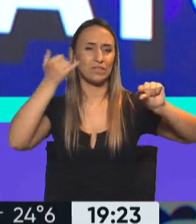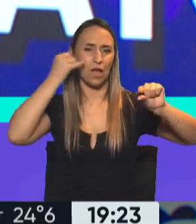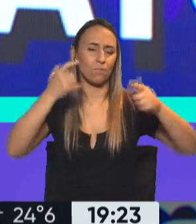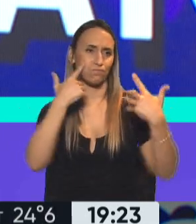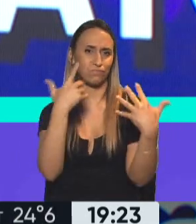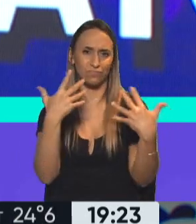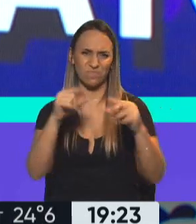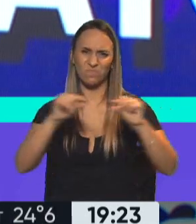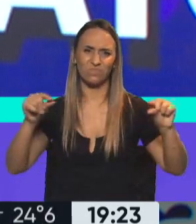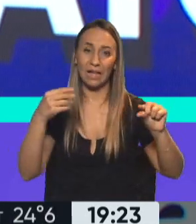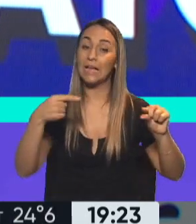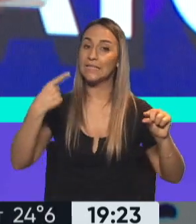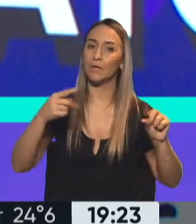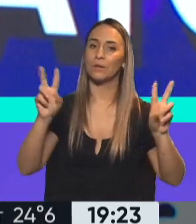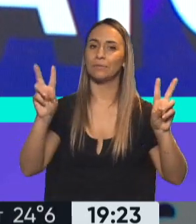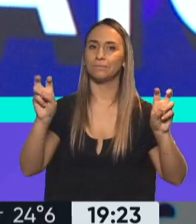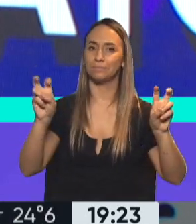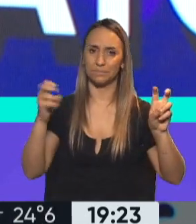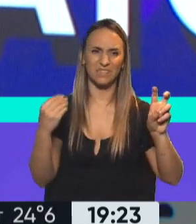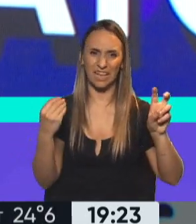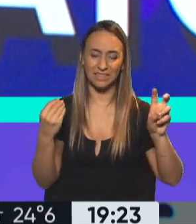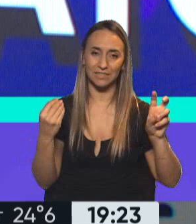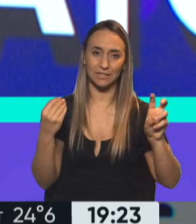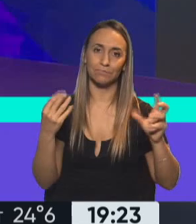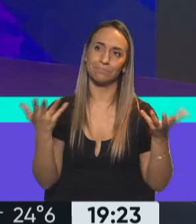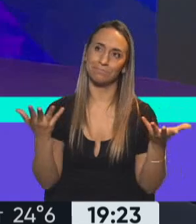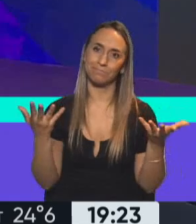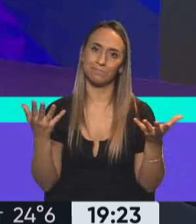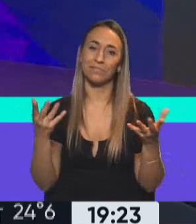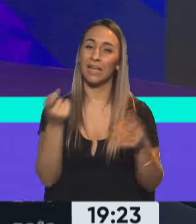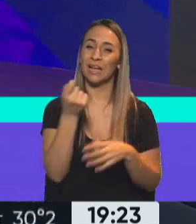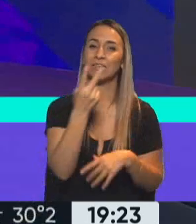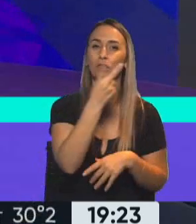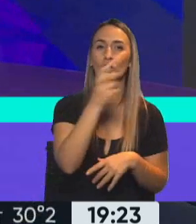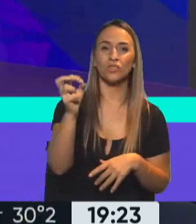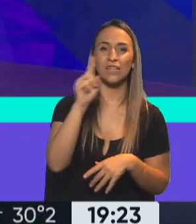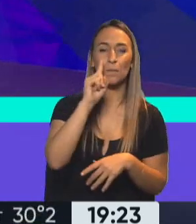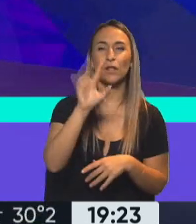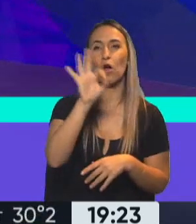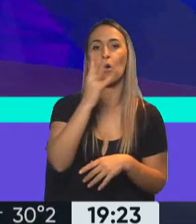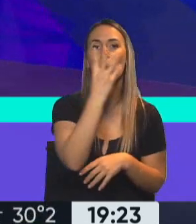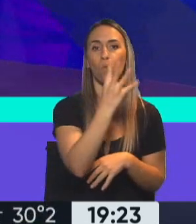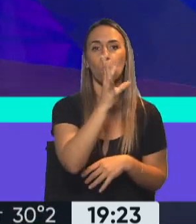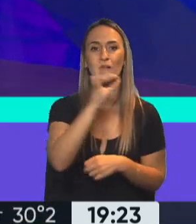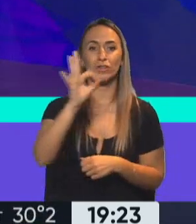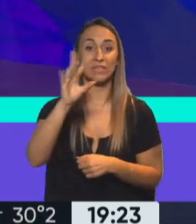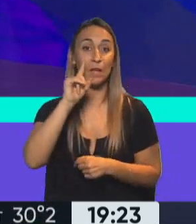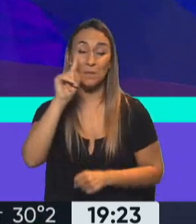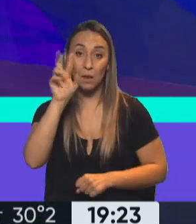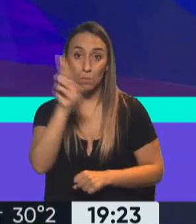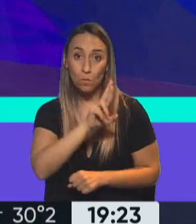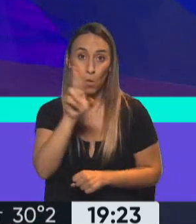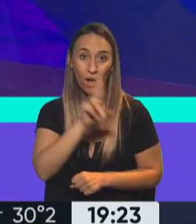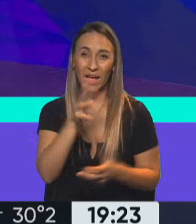se nombra siempre entre comillas. Hablamos de las entre 200.000 y 400.000 mujeres al menos que durante